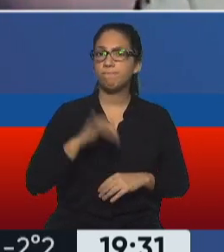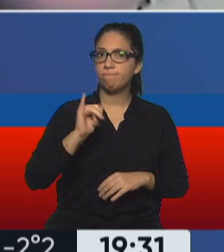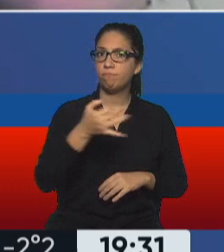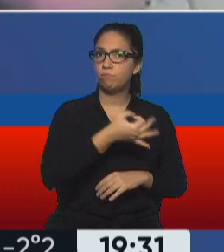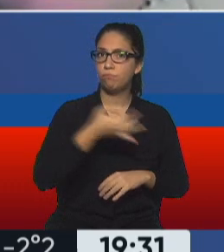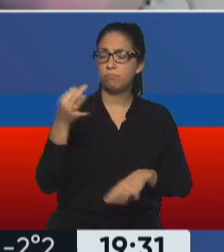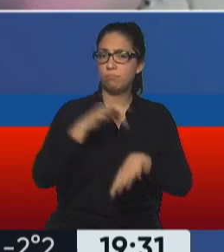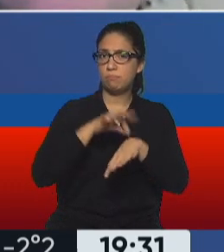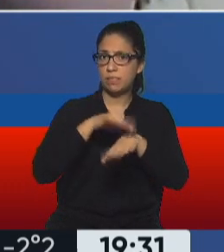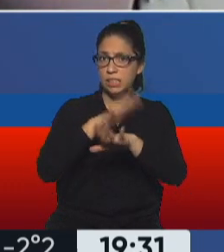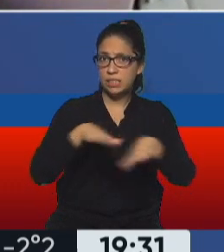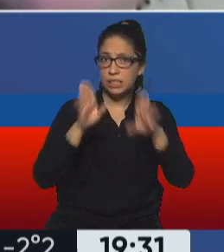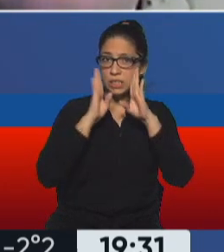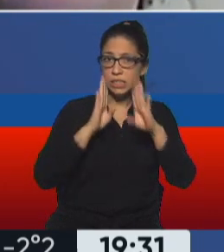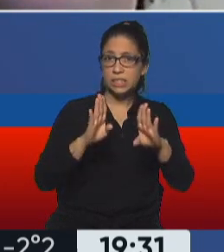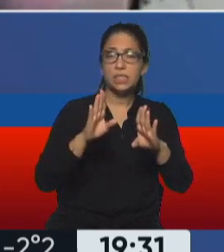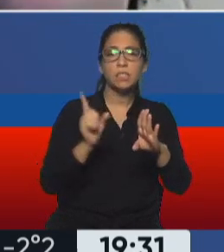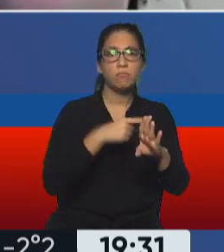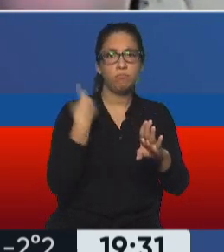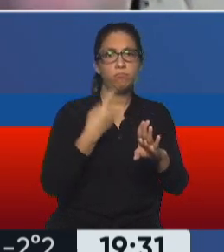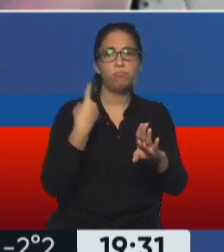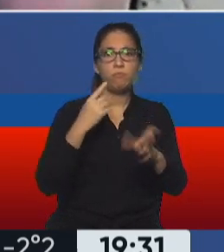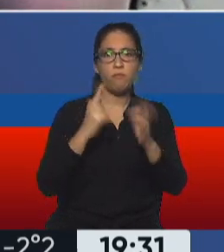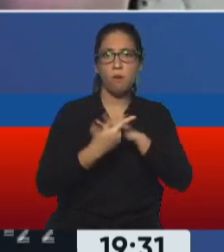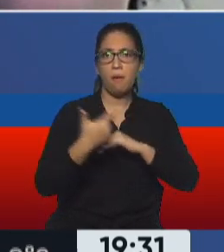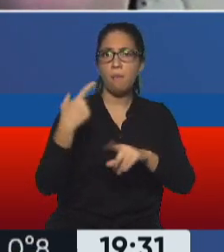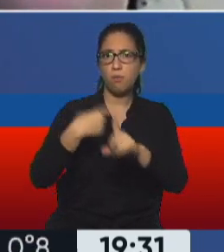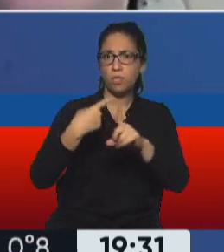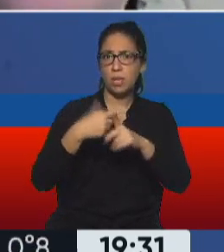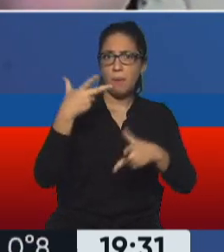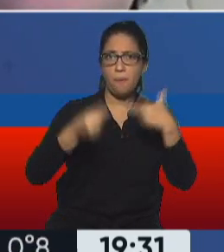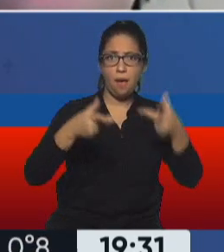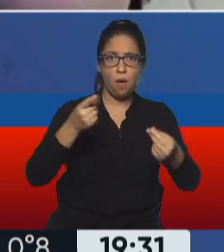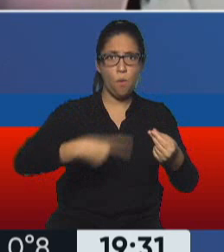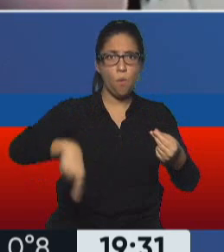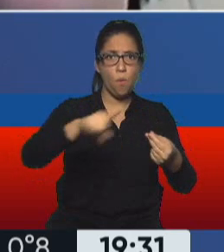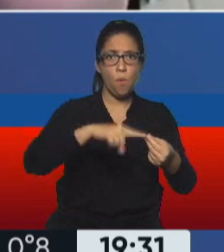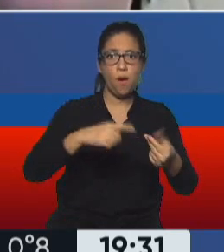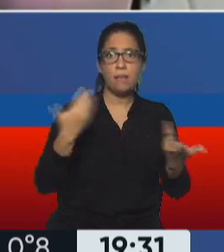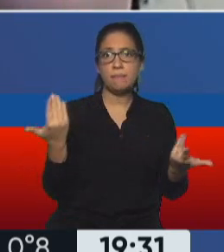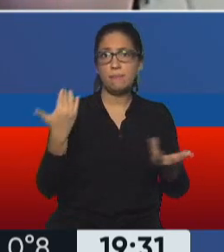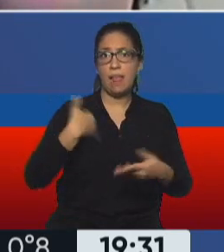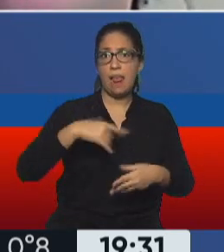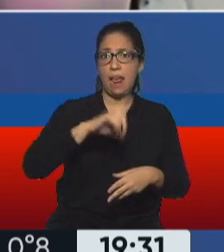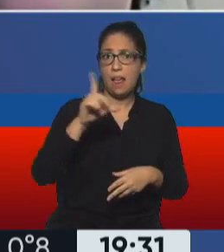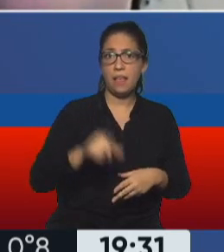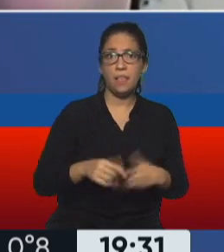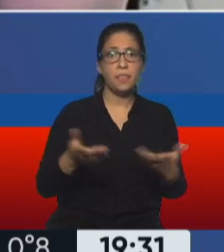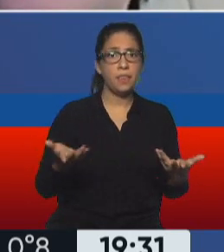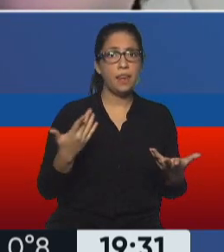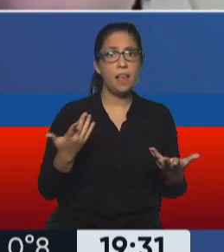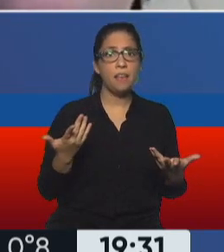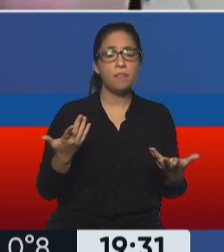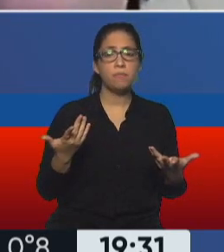pediatría ustedes saben que la mirada siempre es positiva con respecto a las inmunizaciones y a las vacunas en un país como el nuestro, que en realidad